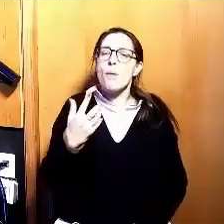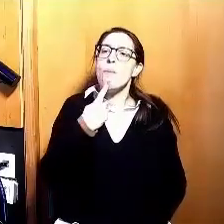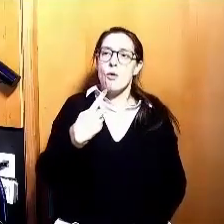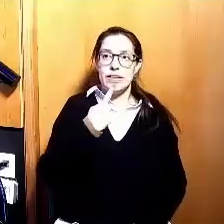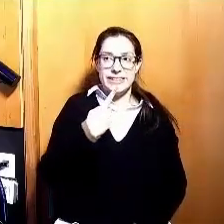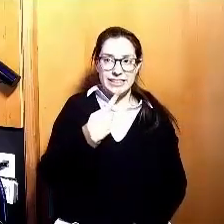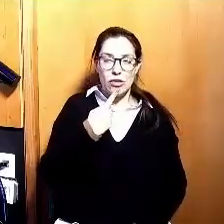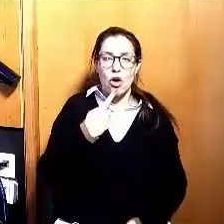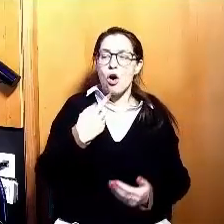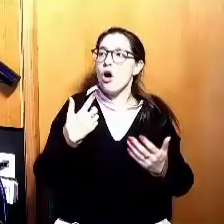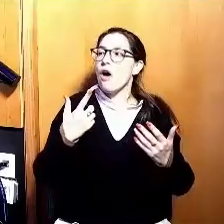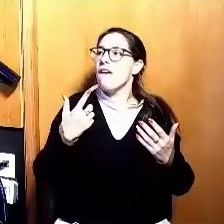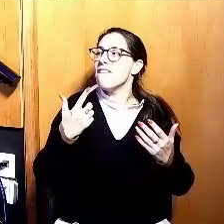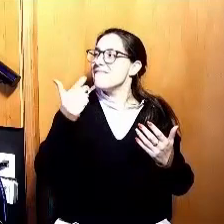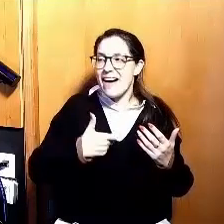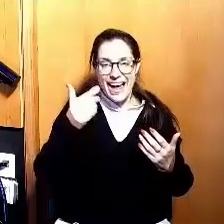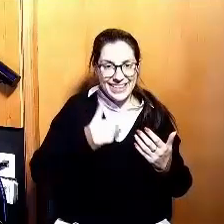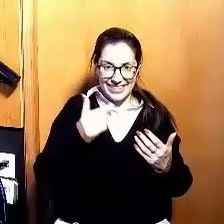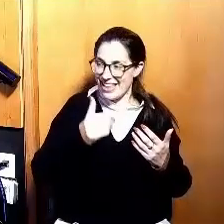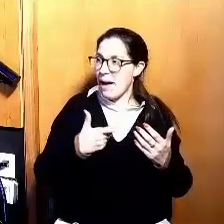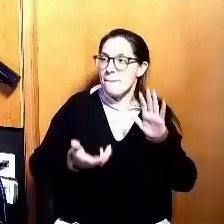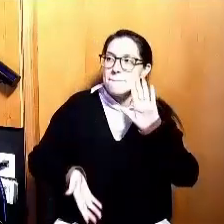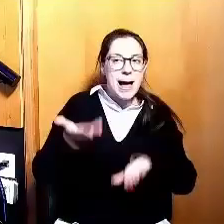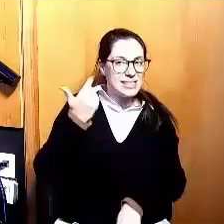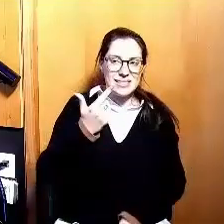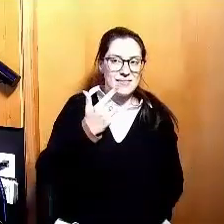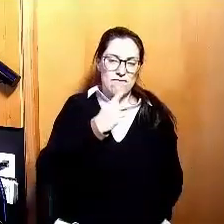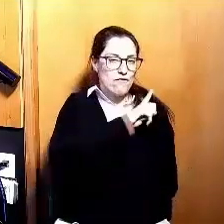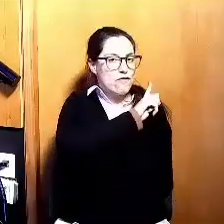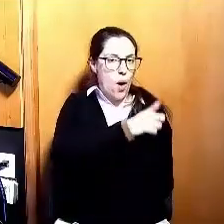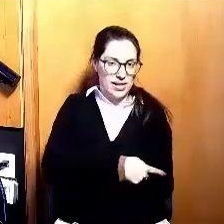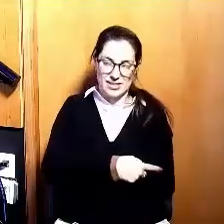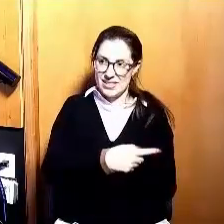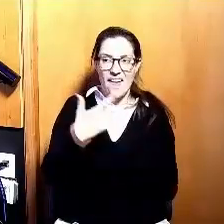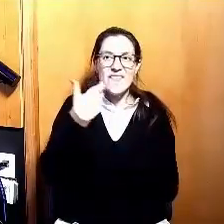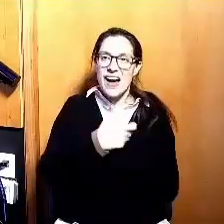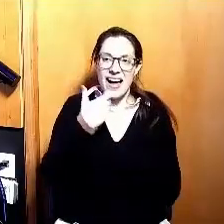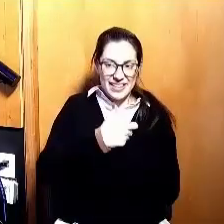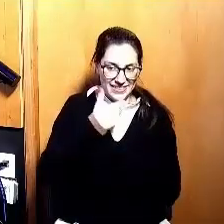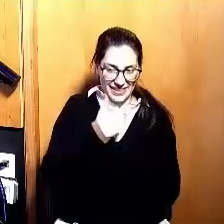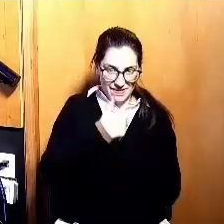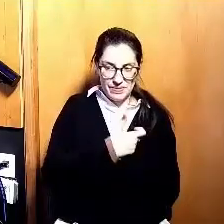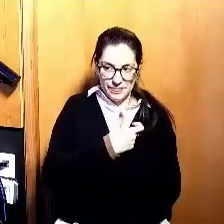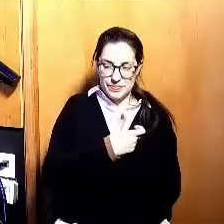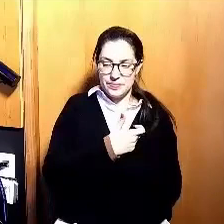de datos no ha llegado con una fuerza suficiente para que los gobiernos estén obligados a mantener la agenda. Ahí, con